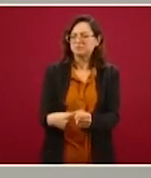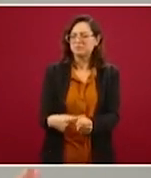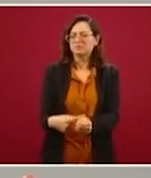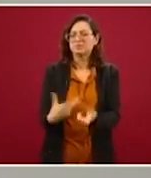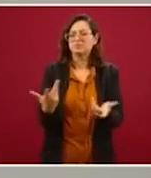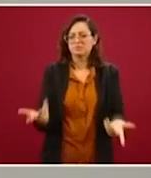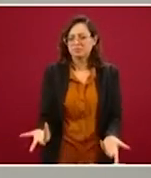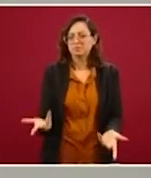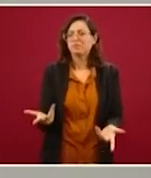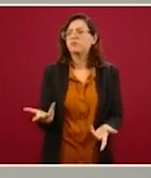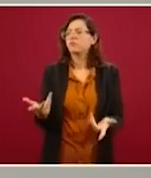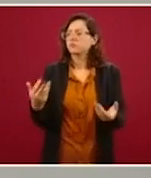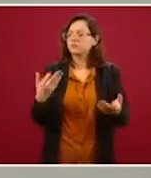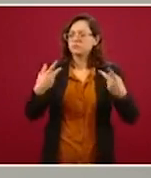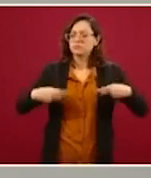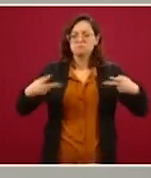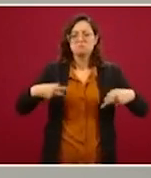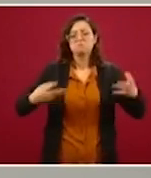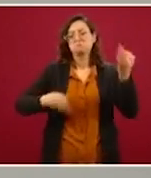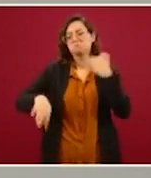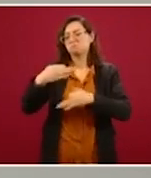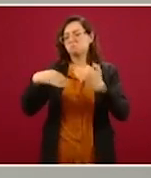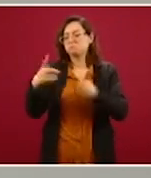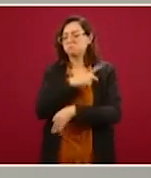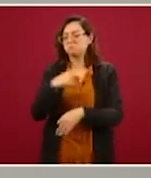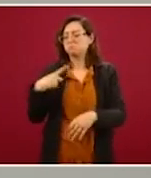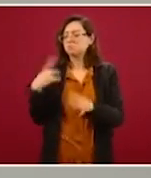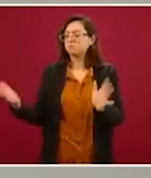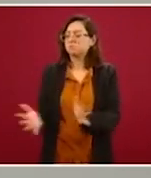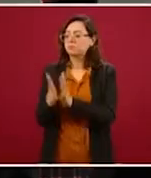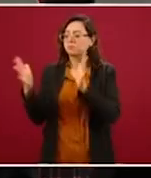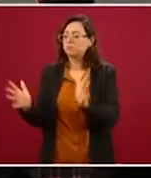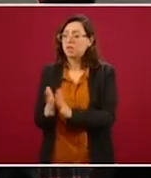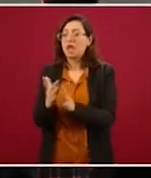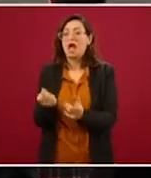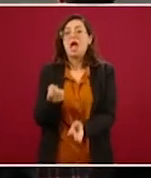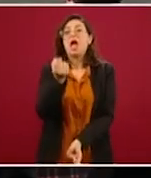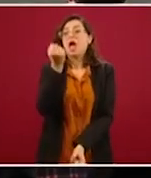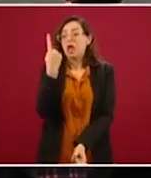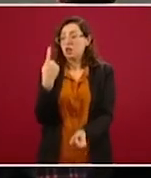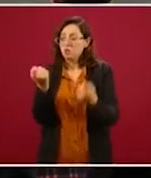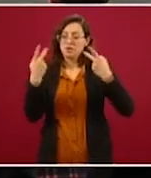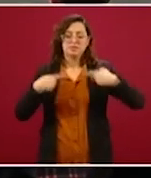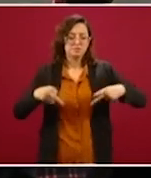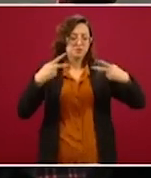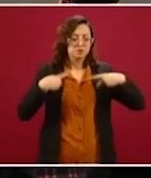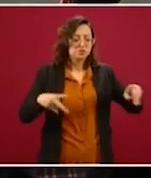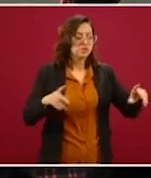la participación de todos. Hay grupos más especiales, como ya se ha